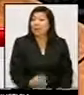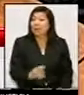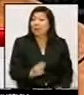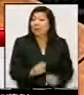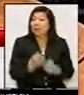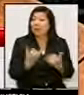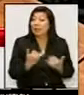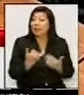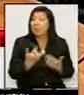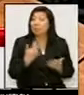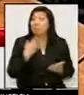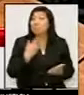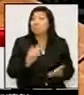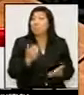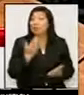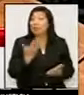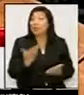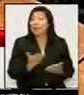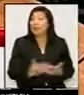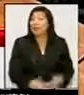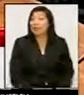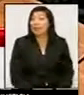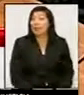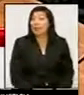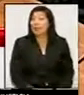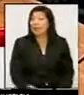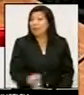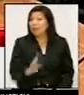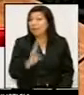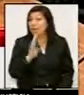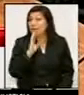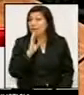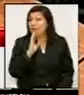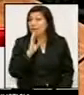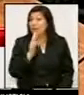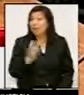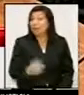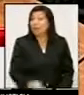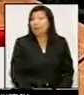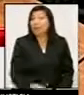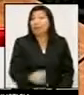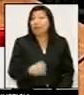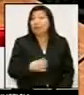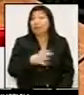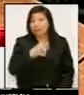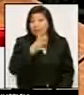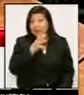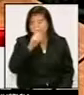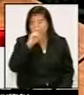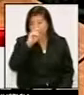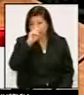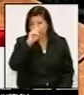ocurre, que es la anarquía, ¿no? Y usted acaba de plantearlo. No sé si es